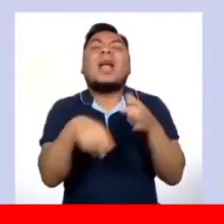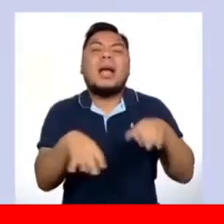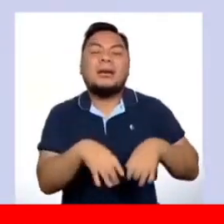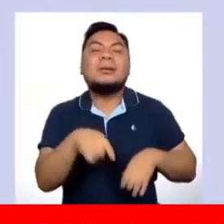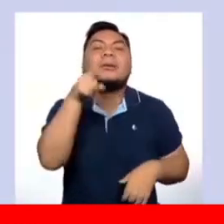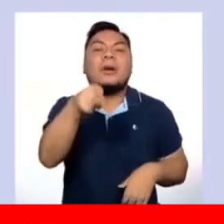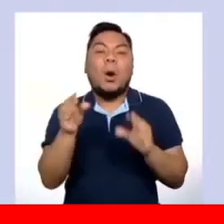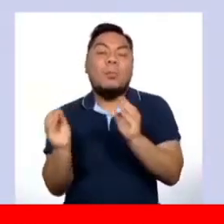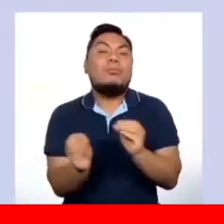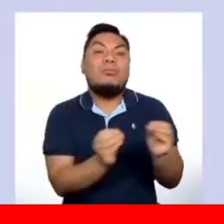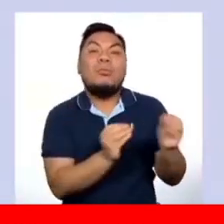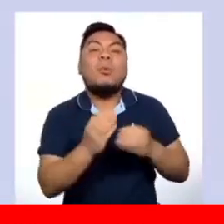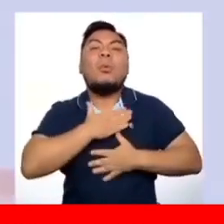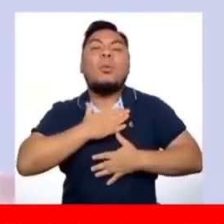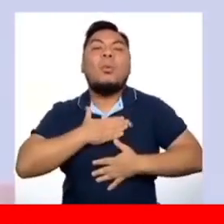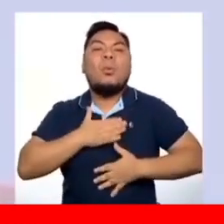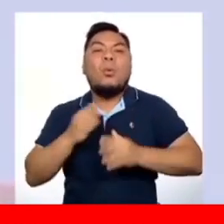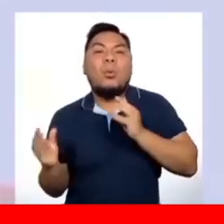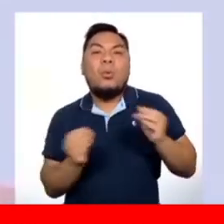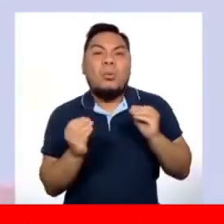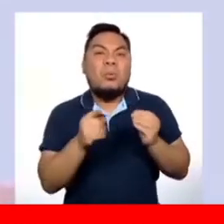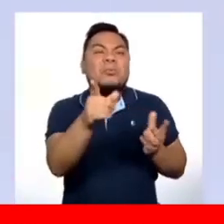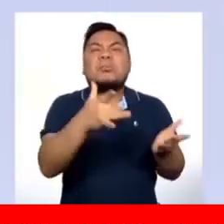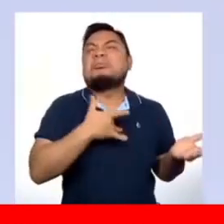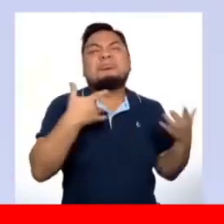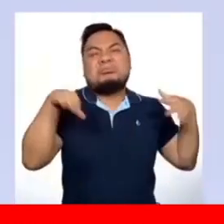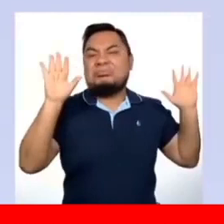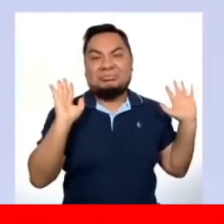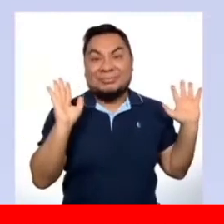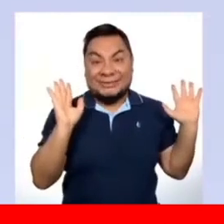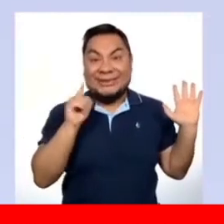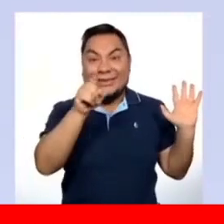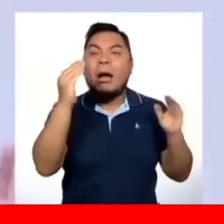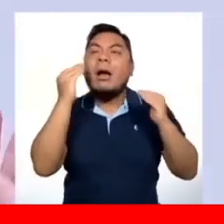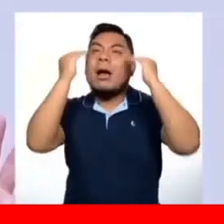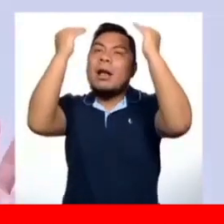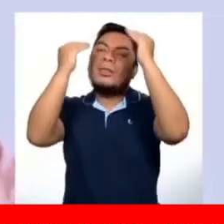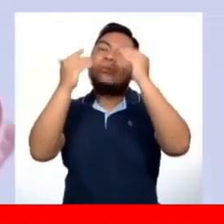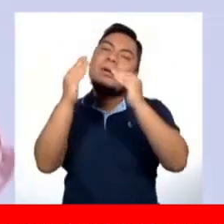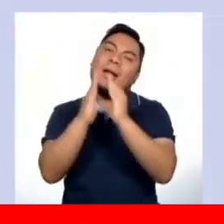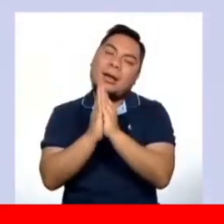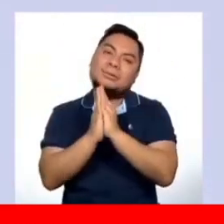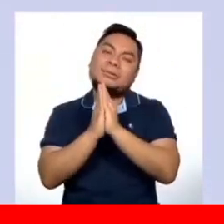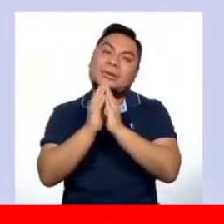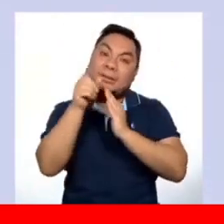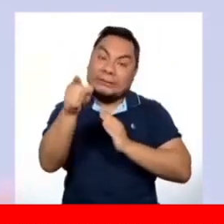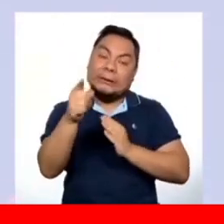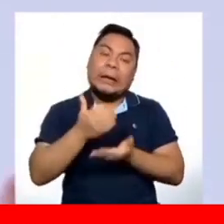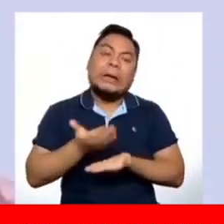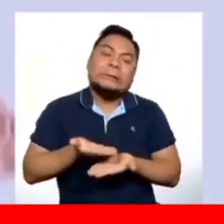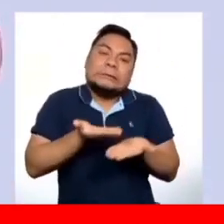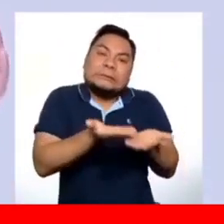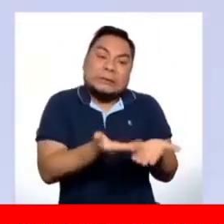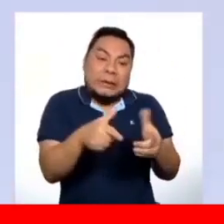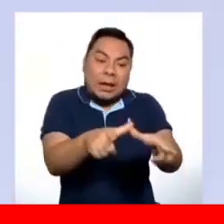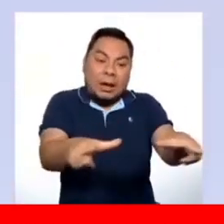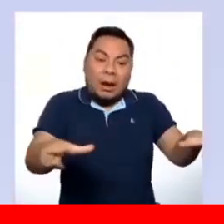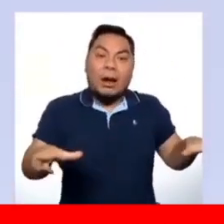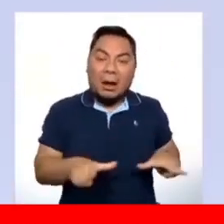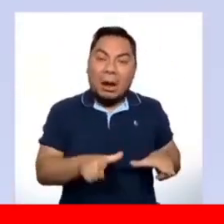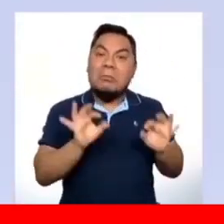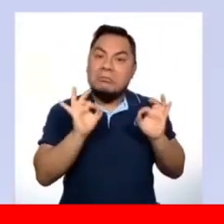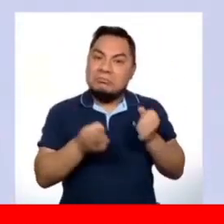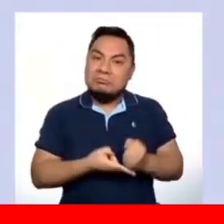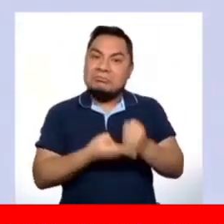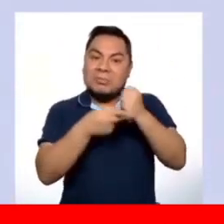es mover nuestro cuerpo como nos provoque. Adultos en casa, recordemos brindarle al niño un espacio seguro para